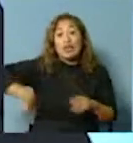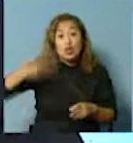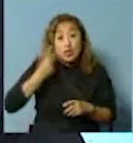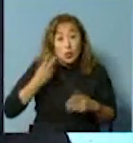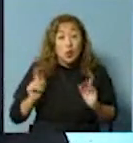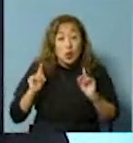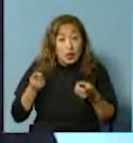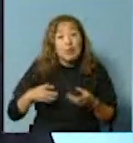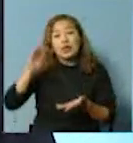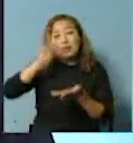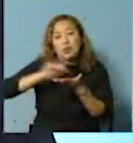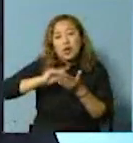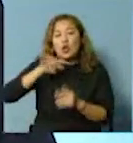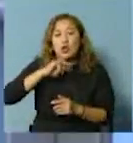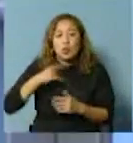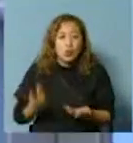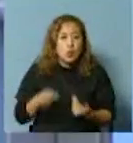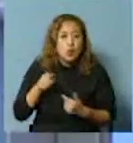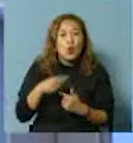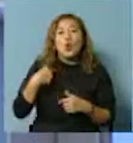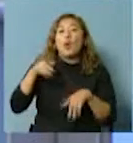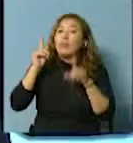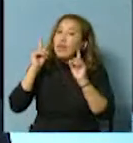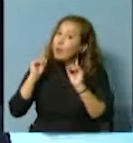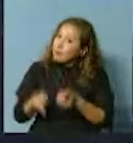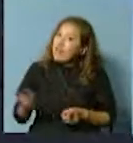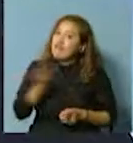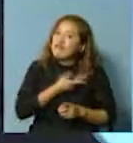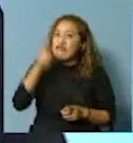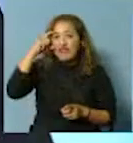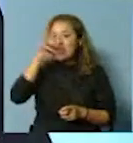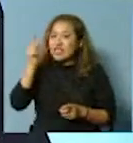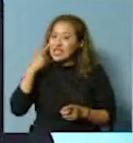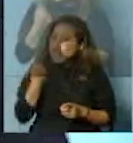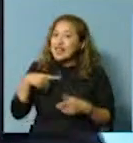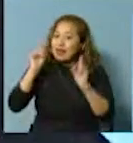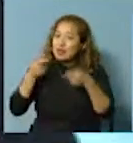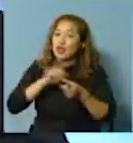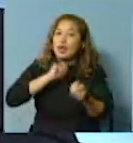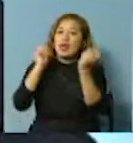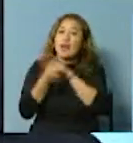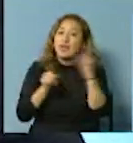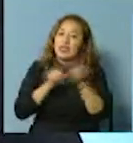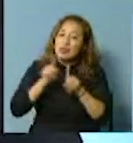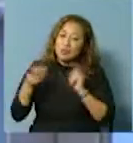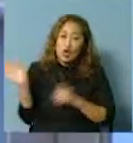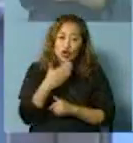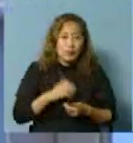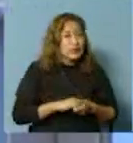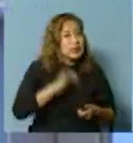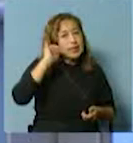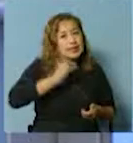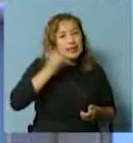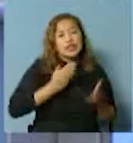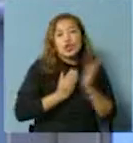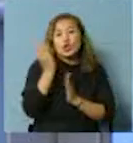también en diputados provinciales seguramente ferreira también tenía gente hay en la lista de diputados provinciales y hubo que cambiar todo o hay que cambiar todos